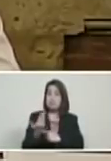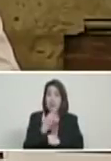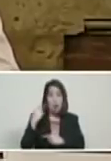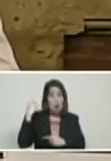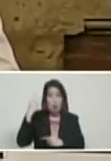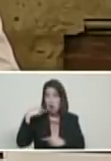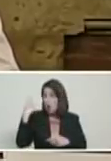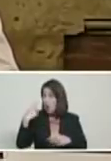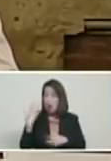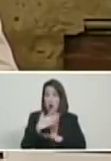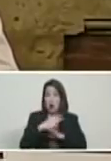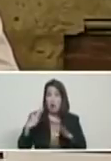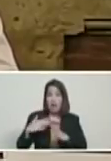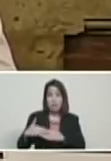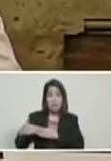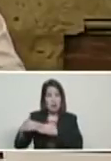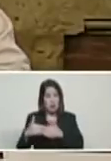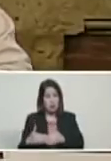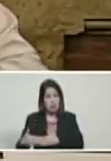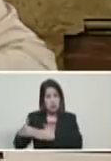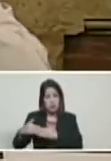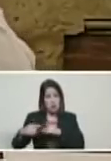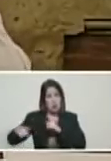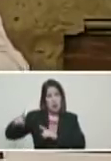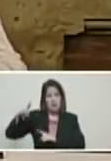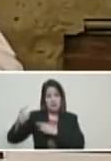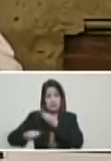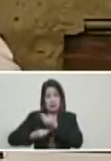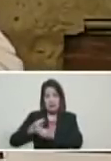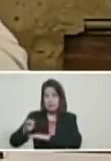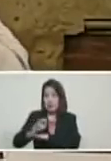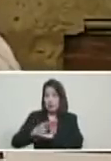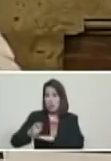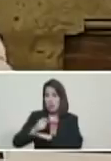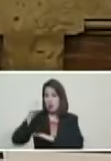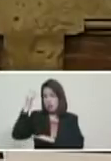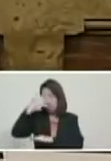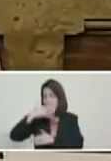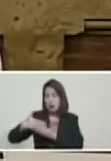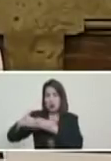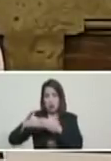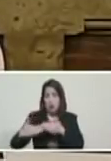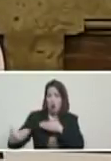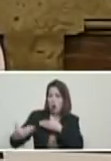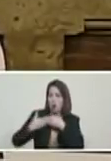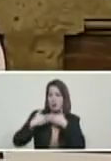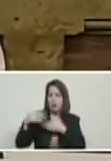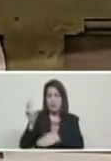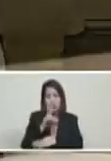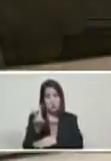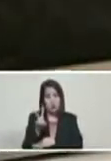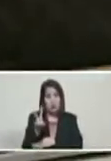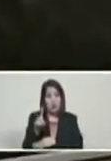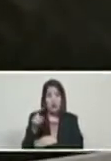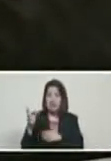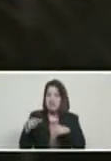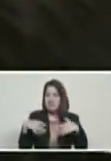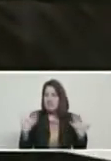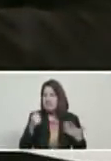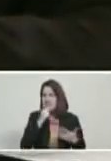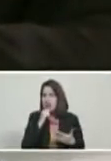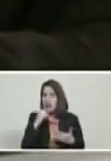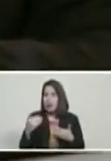locas que de vez en cuando toma el gobierno de los Estados Unidos contra Venezuela, son los sectores